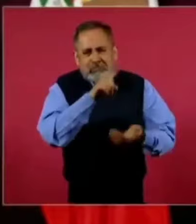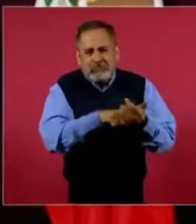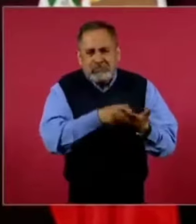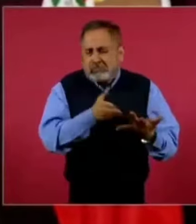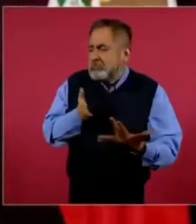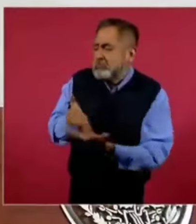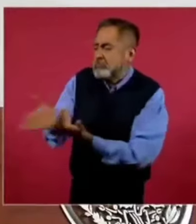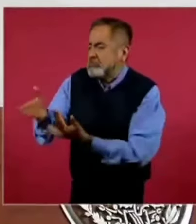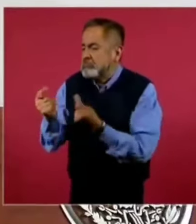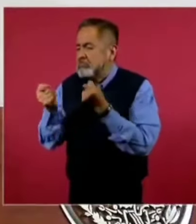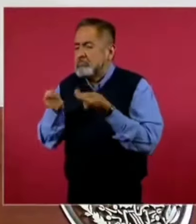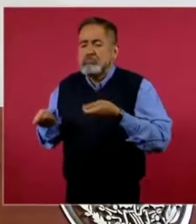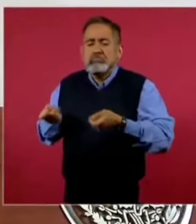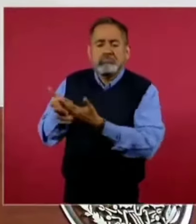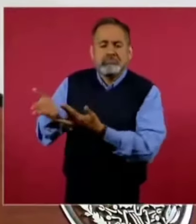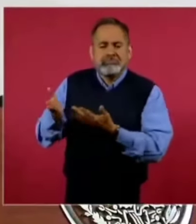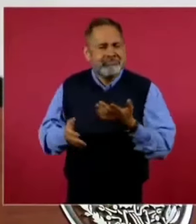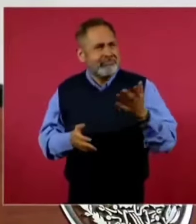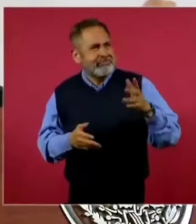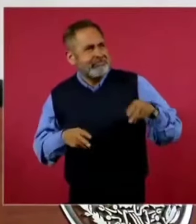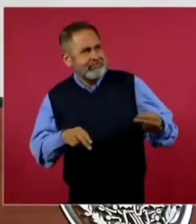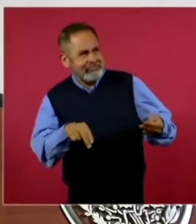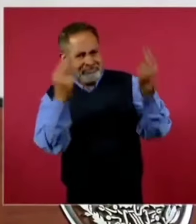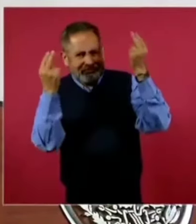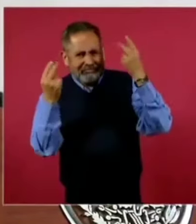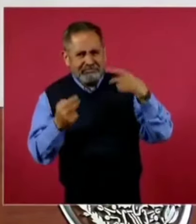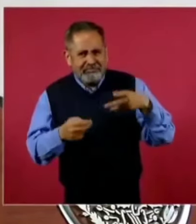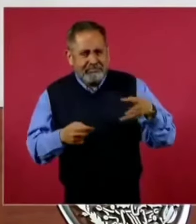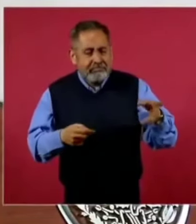entrometerse en la vida interna